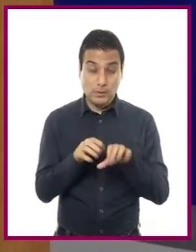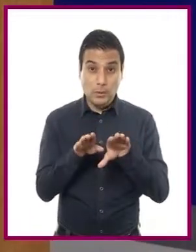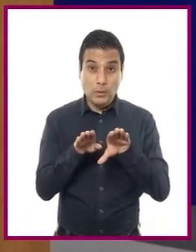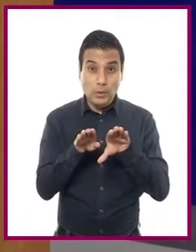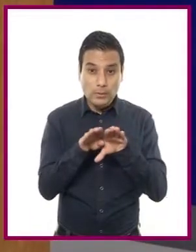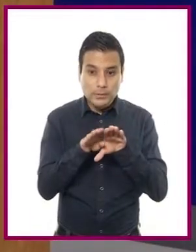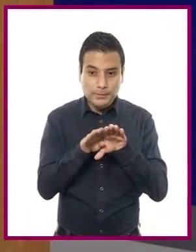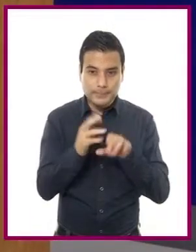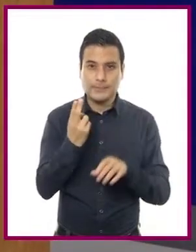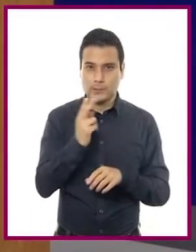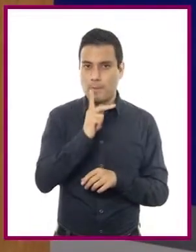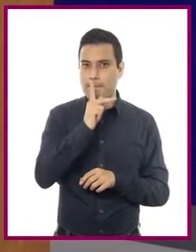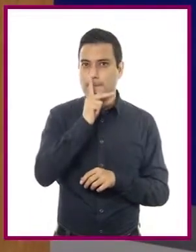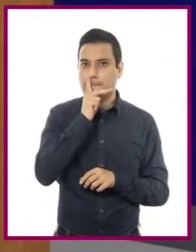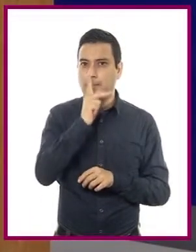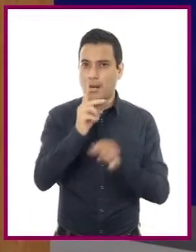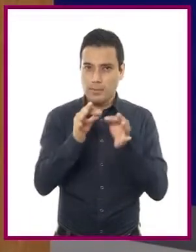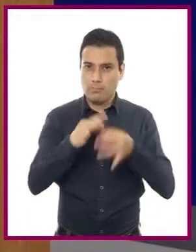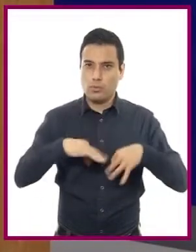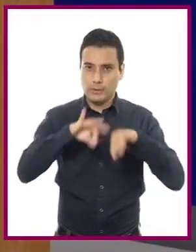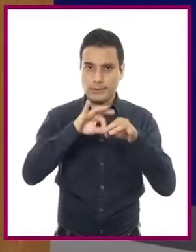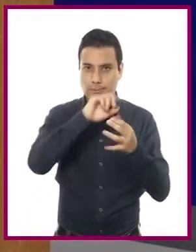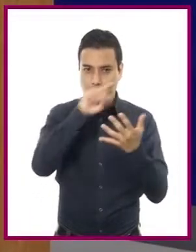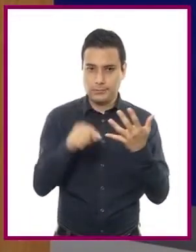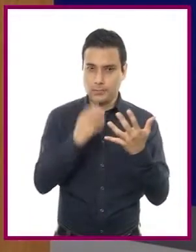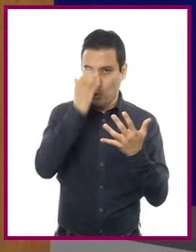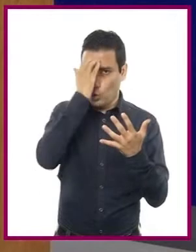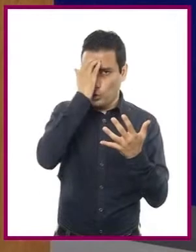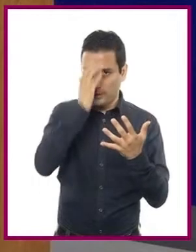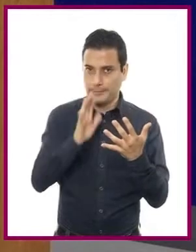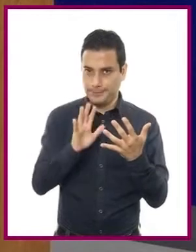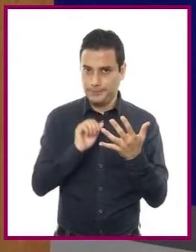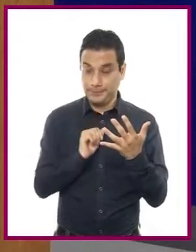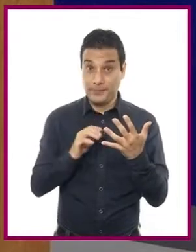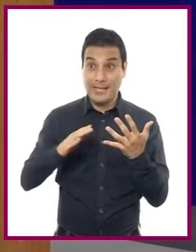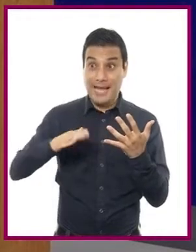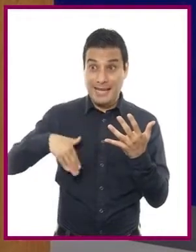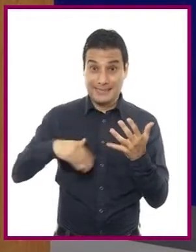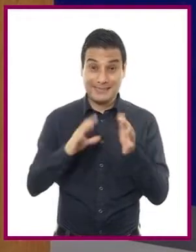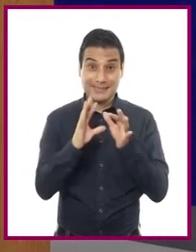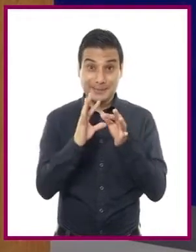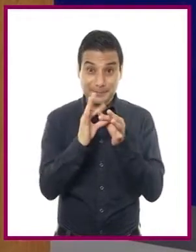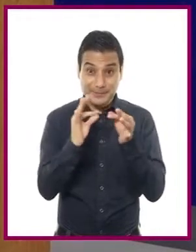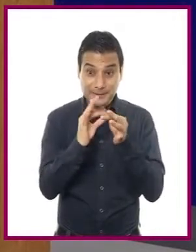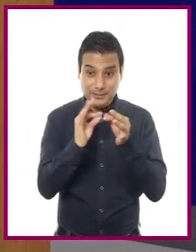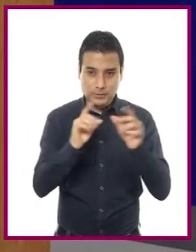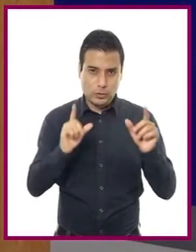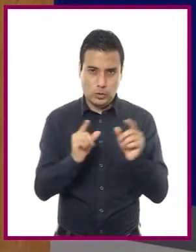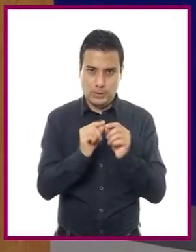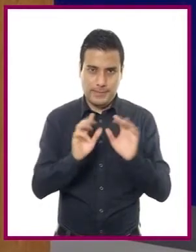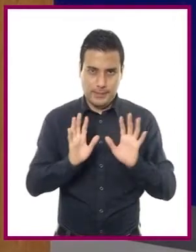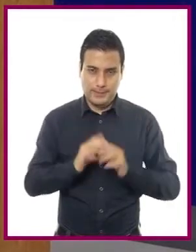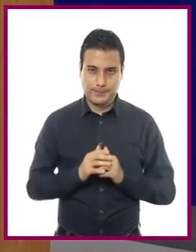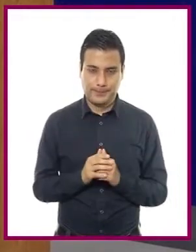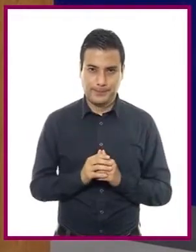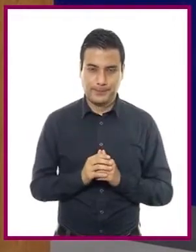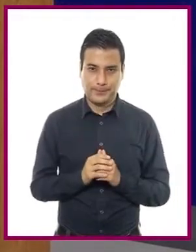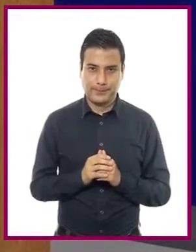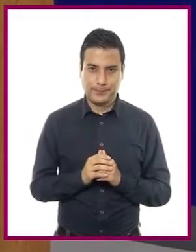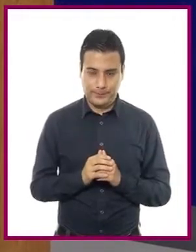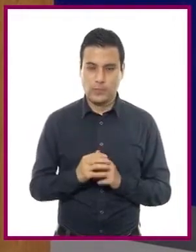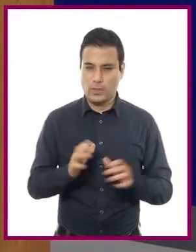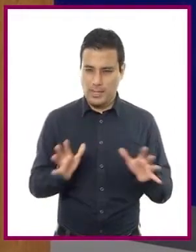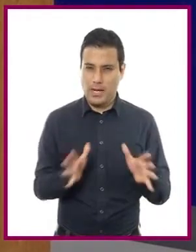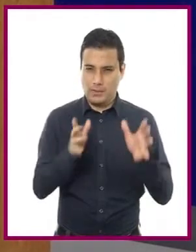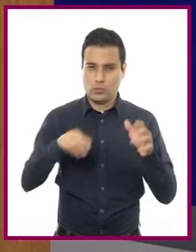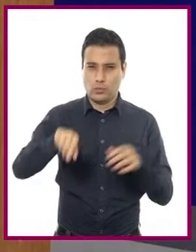necesario identificar las palabras clave, sin olvidar que lo que acabamos de escuchar solo es un fragmento. Las y los reto